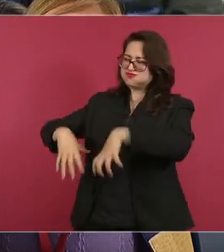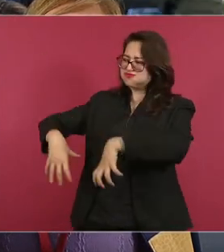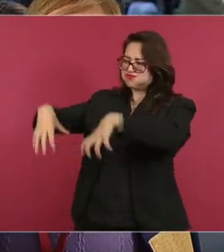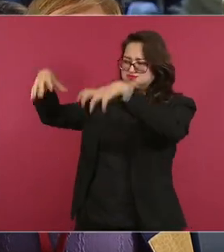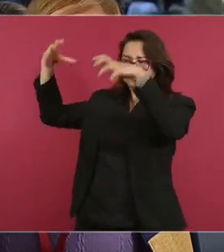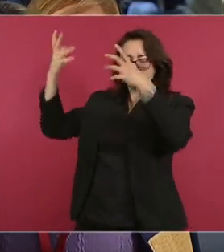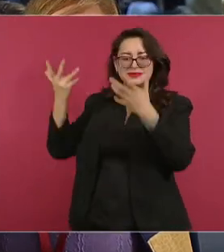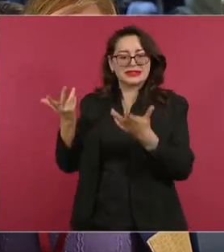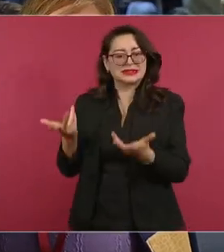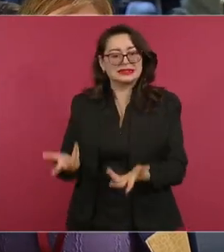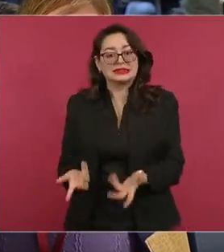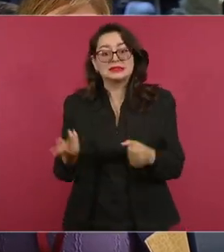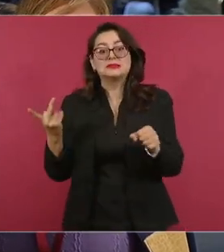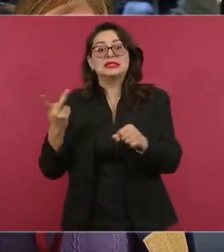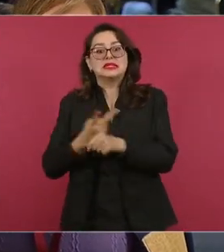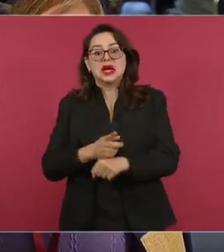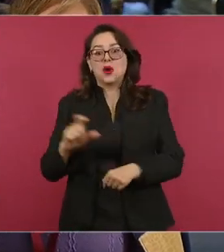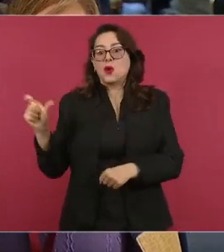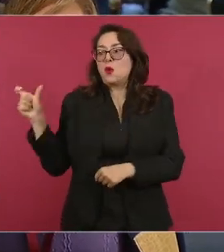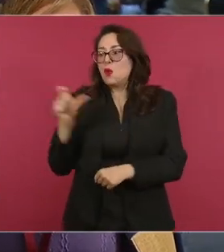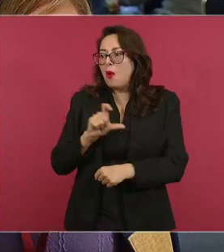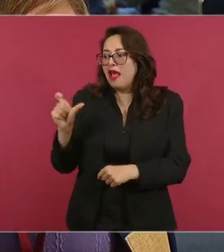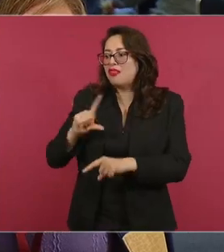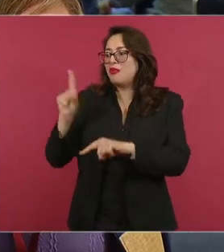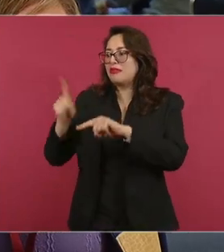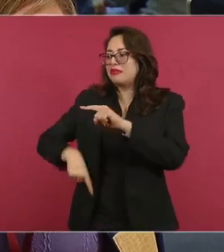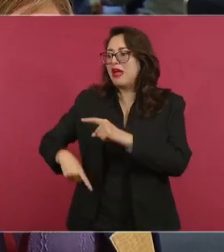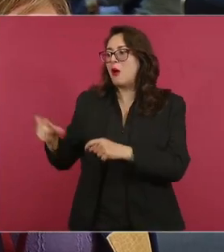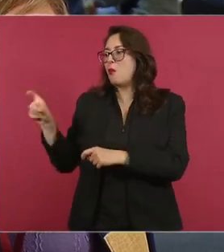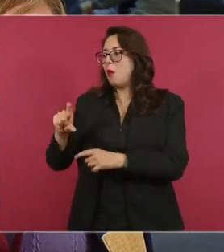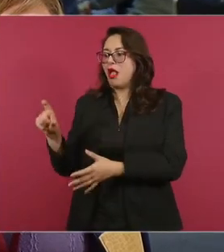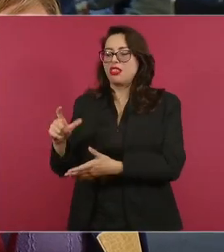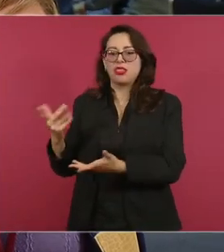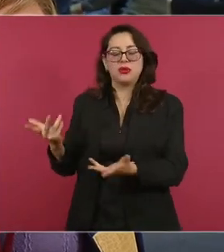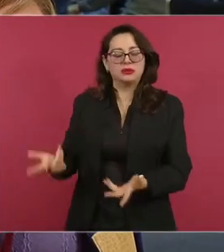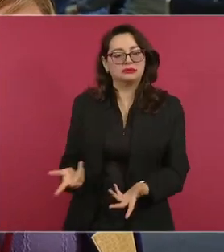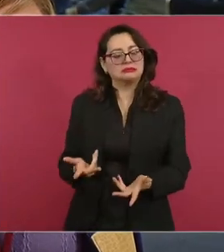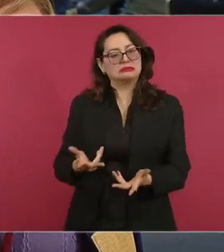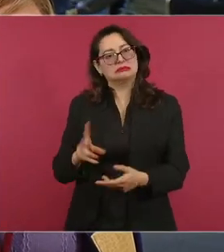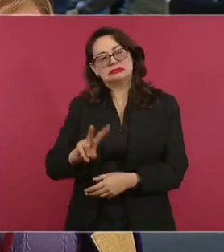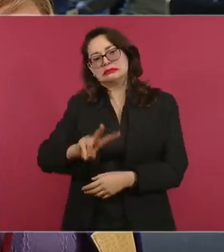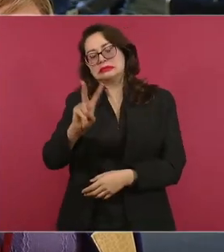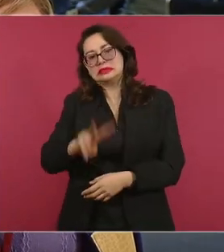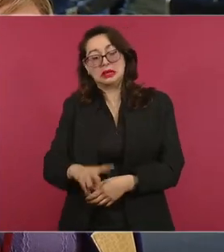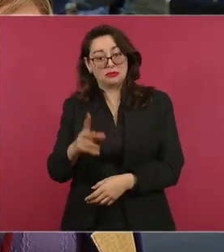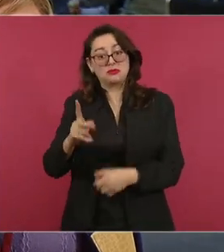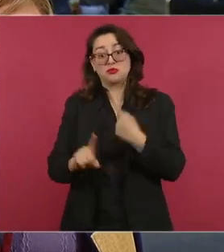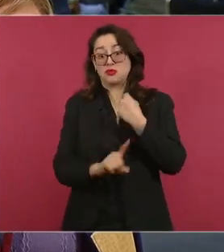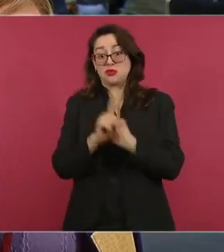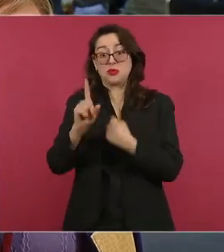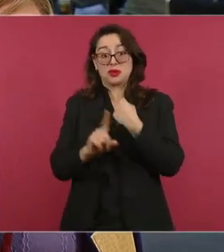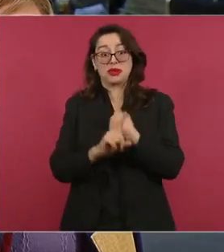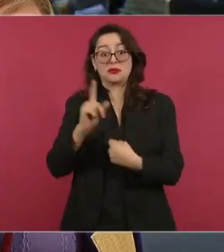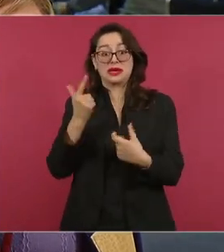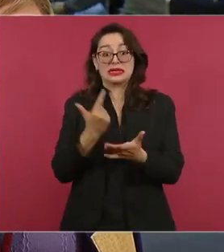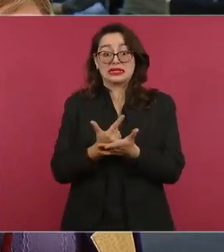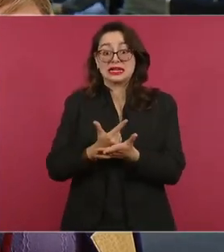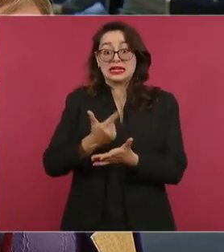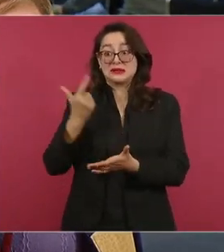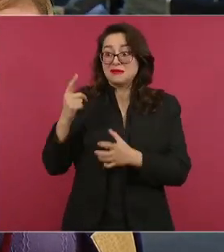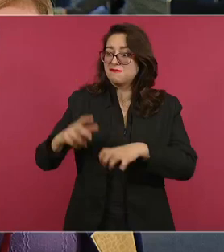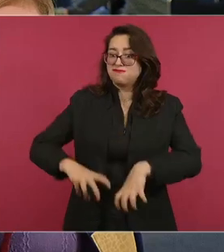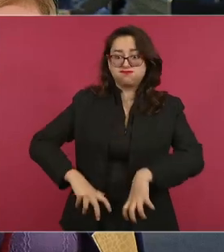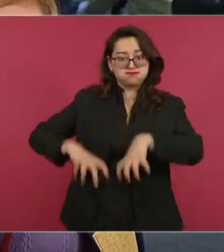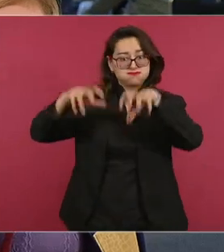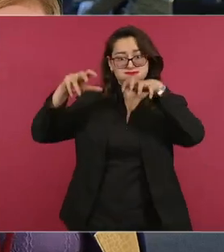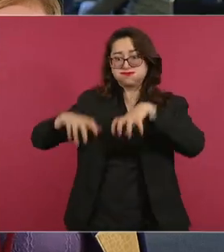una fecha prevista de su gobierno para recoger esta basura, esta crisis de depósitos que dice que están pasando.